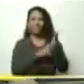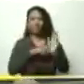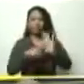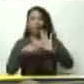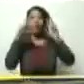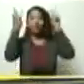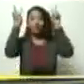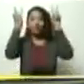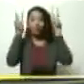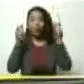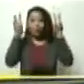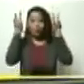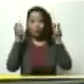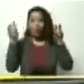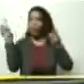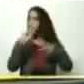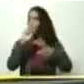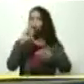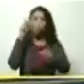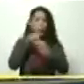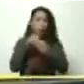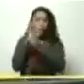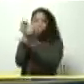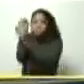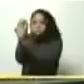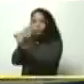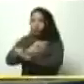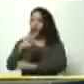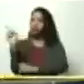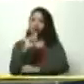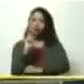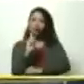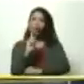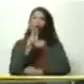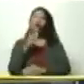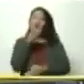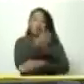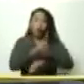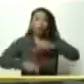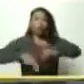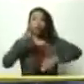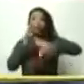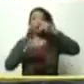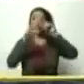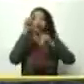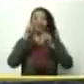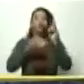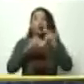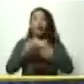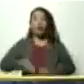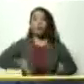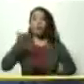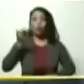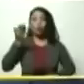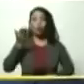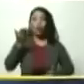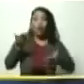no petrolera y ir construyendo los circuitos virtuosos y estables